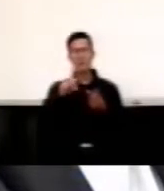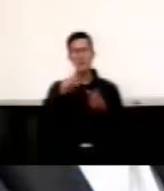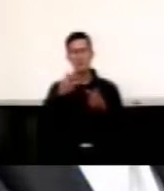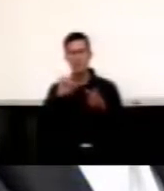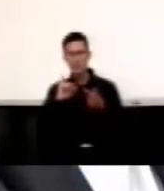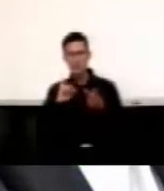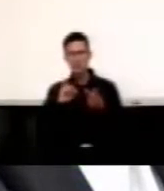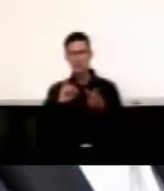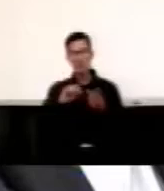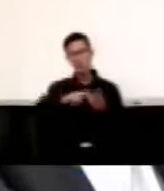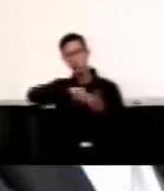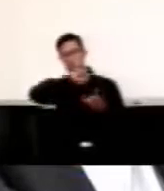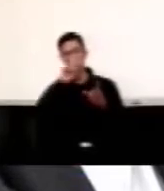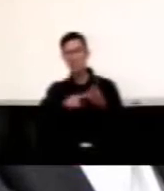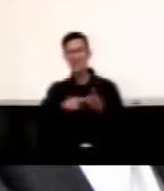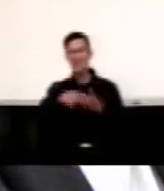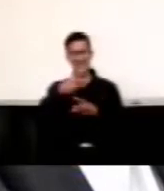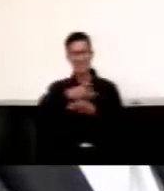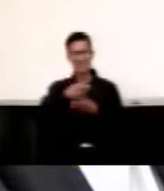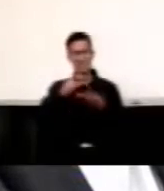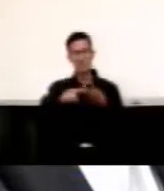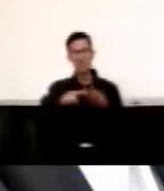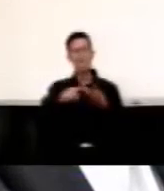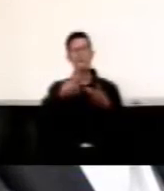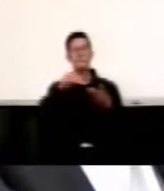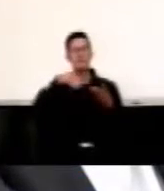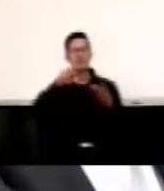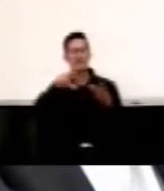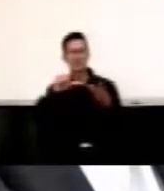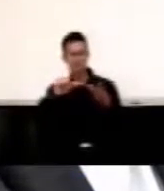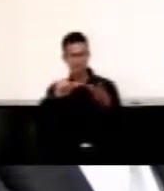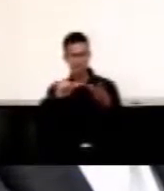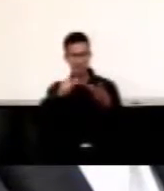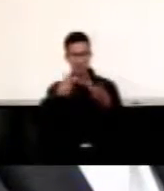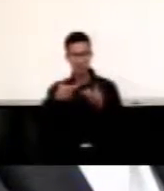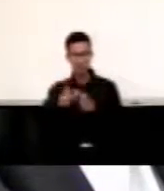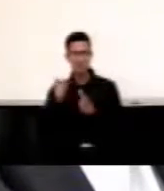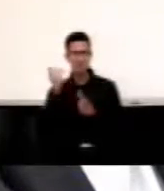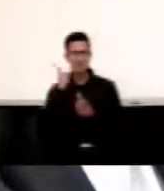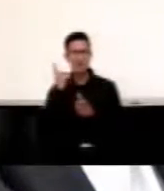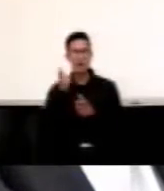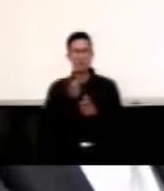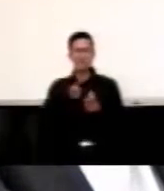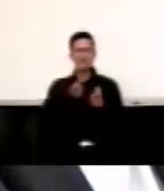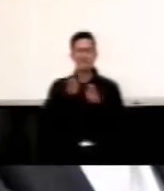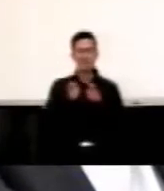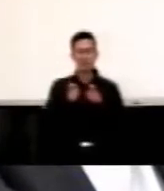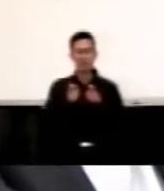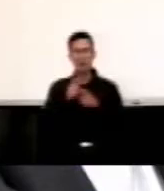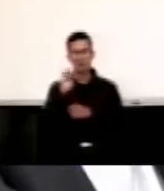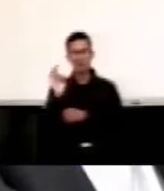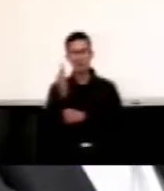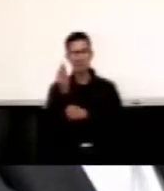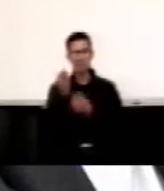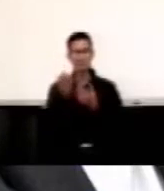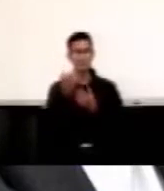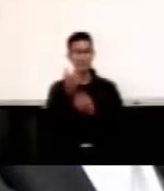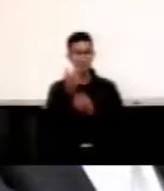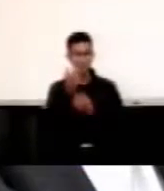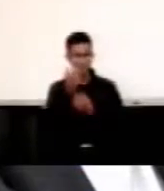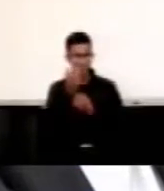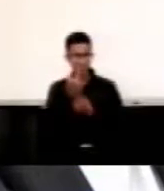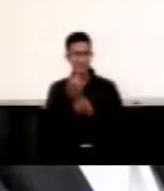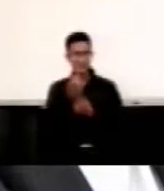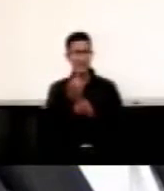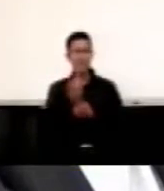consecuencia tenemos este último escenario que es con el Partido Morena, que es quien está gobernando a nivel federal y es esa etapa a la